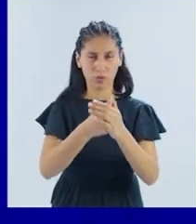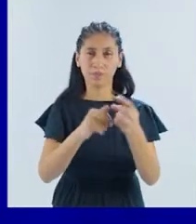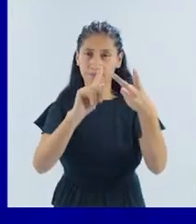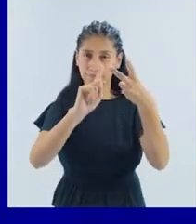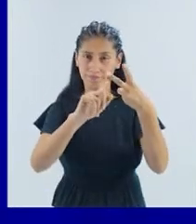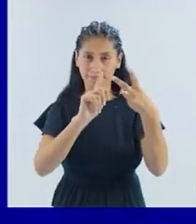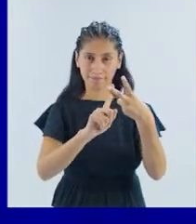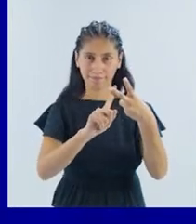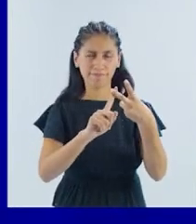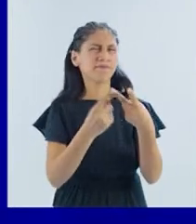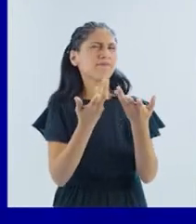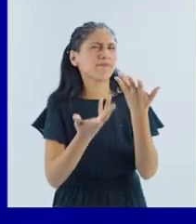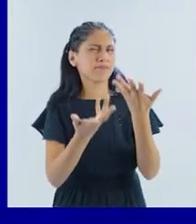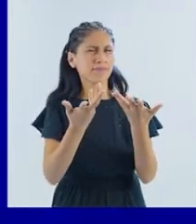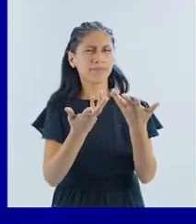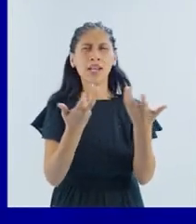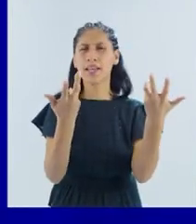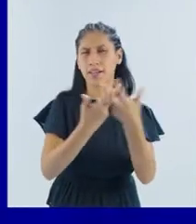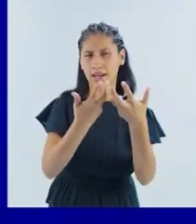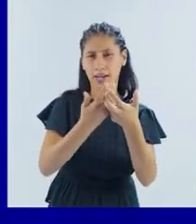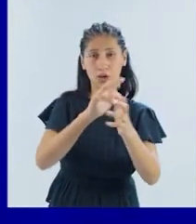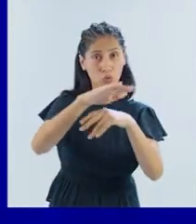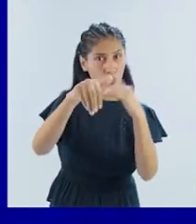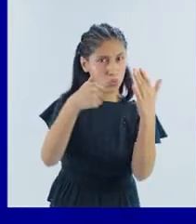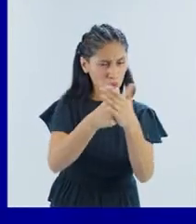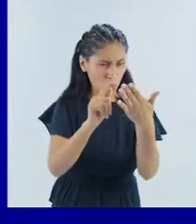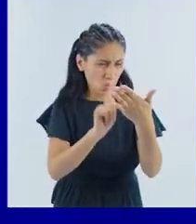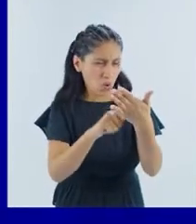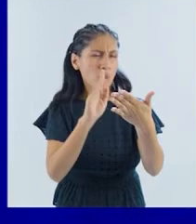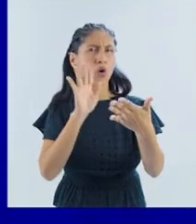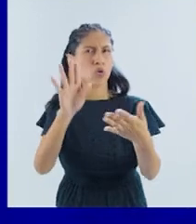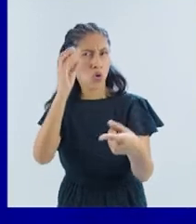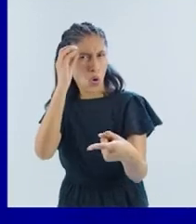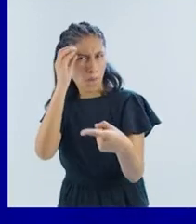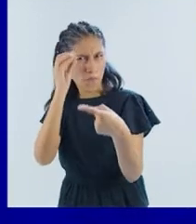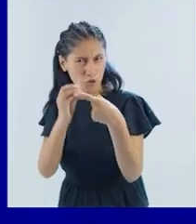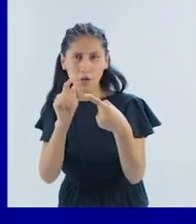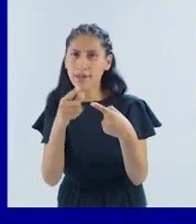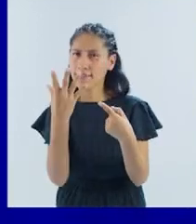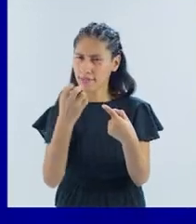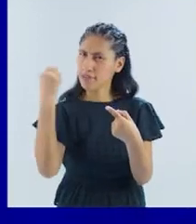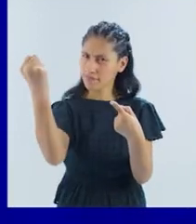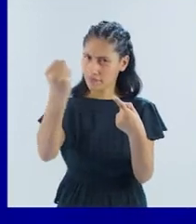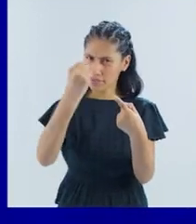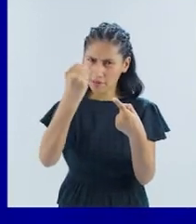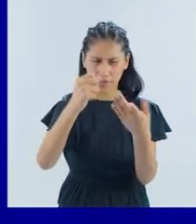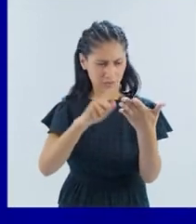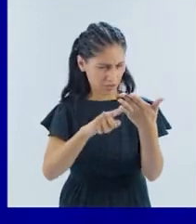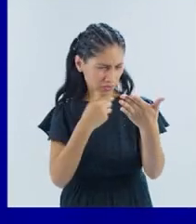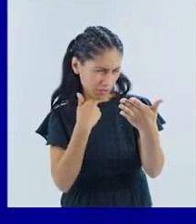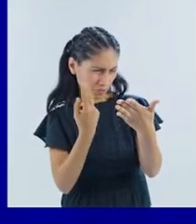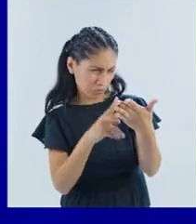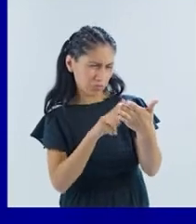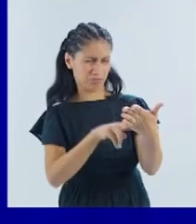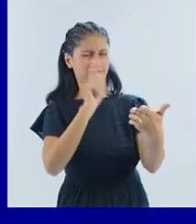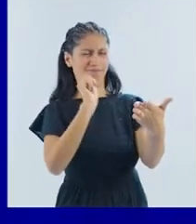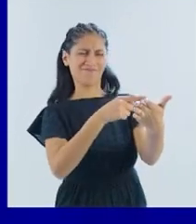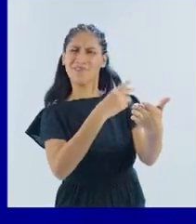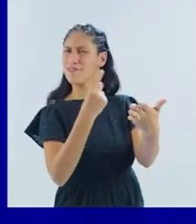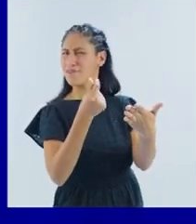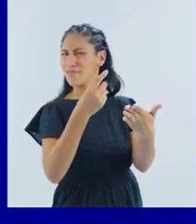resto del discurso. Está relacionada estrechamente con el punto de vista que se desea defender y se puede